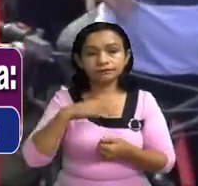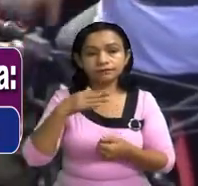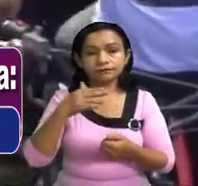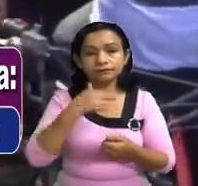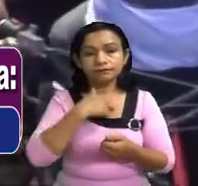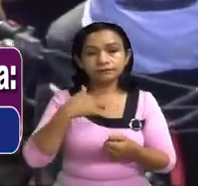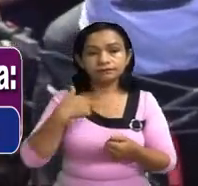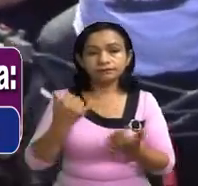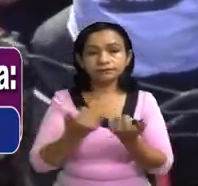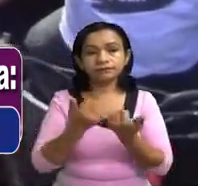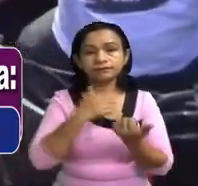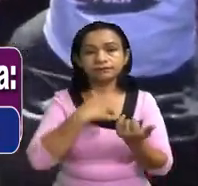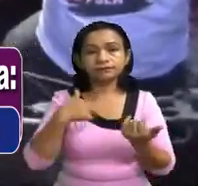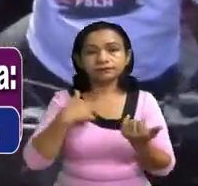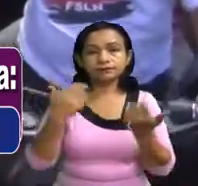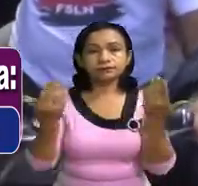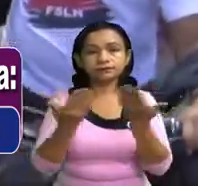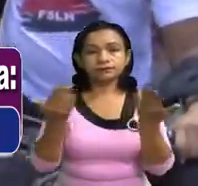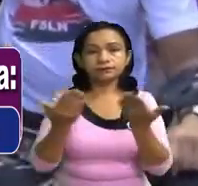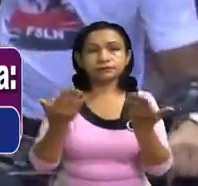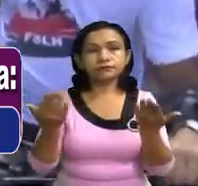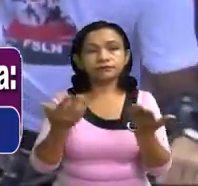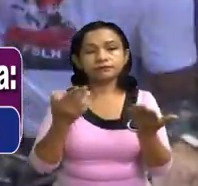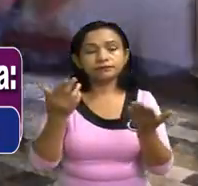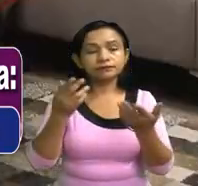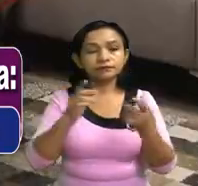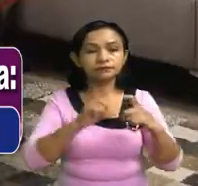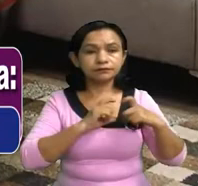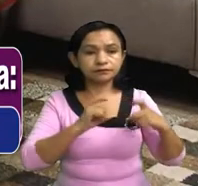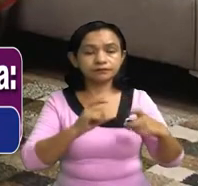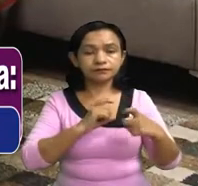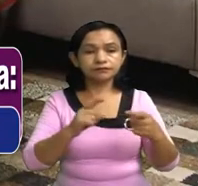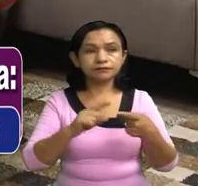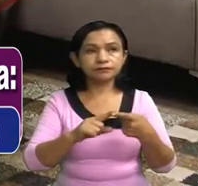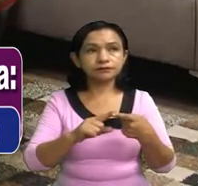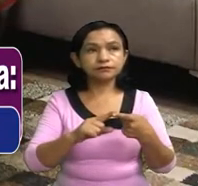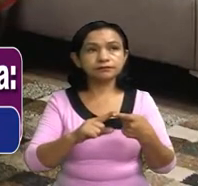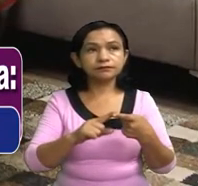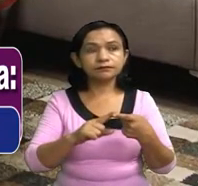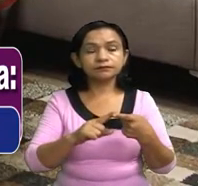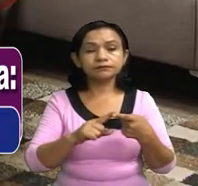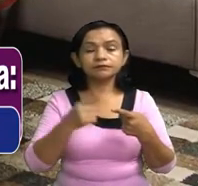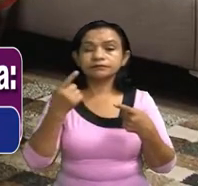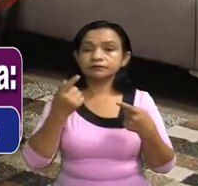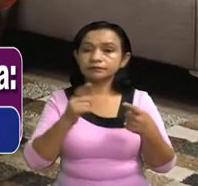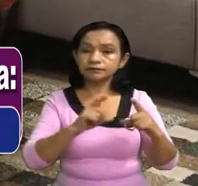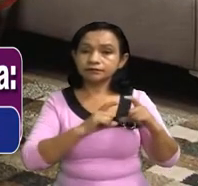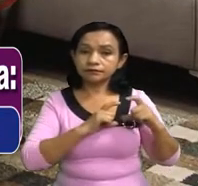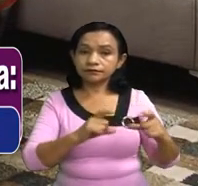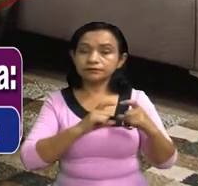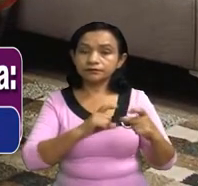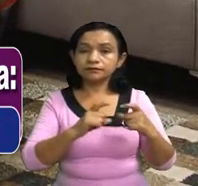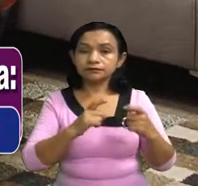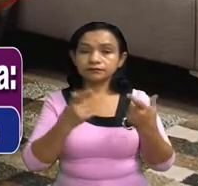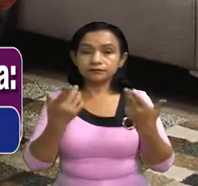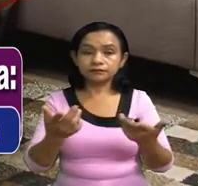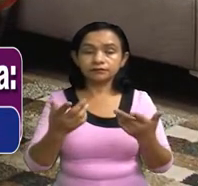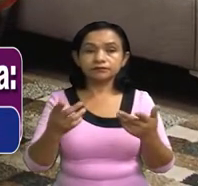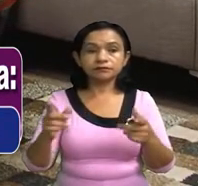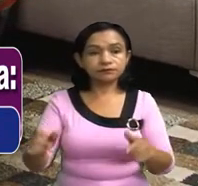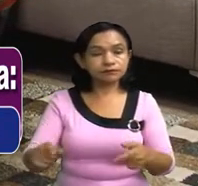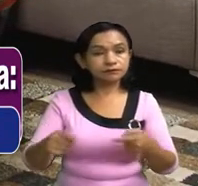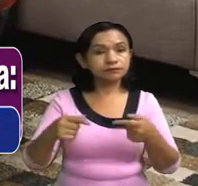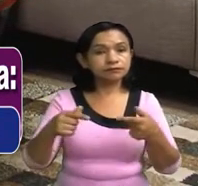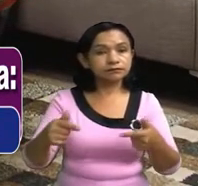decir que en su corazón hay encono, que en su corazón hay odio, ¿sí?, que en su corazón hay resentimiento y revanchismo.